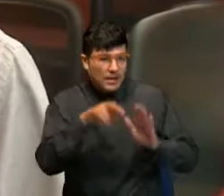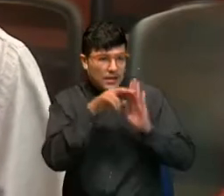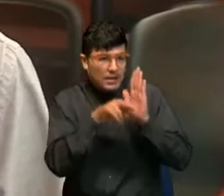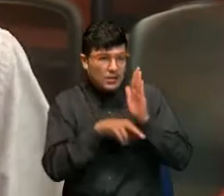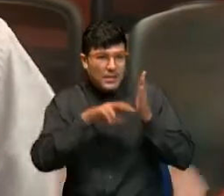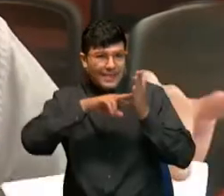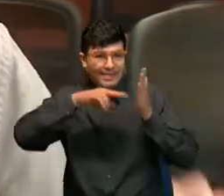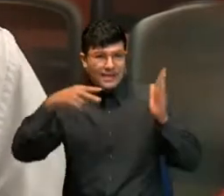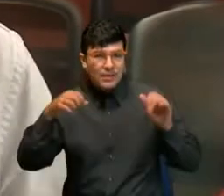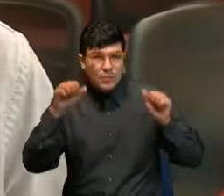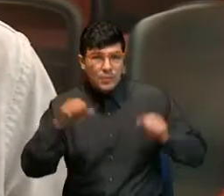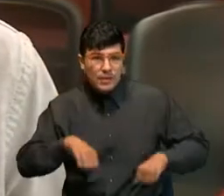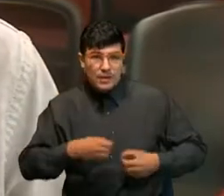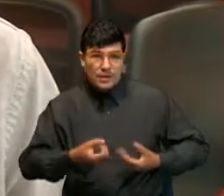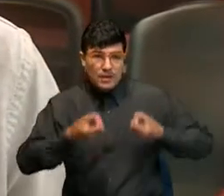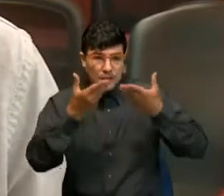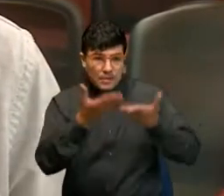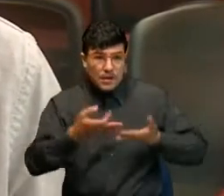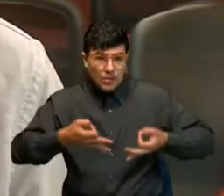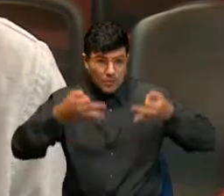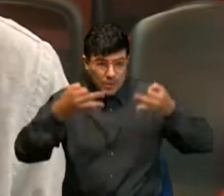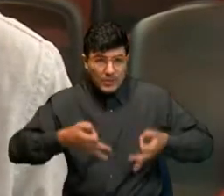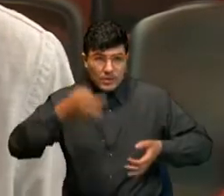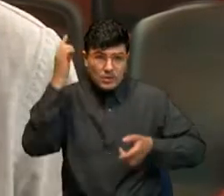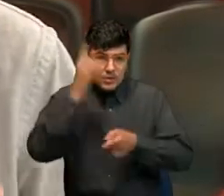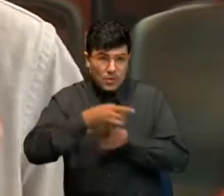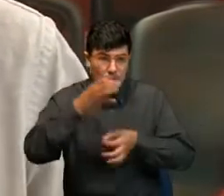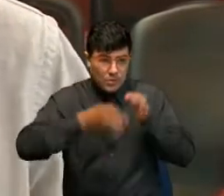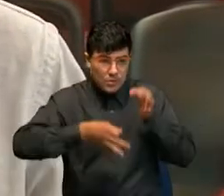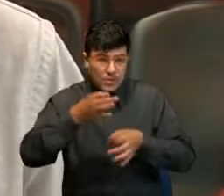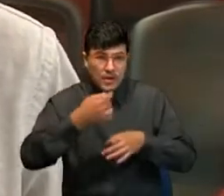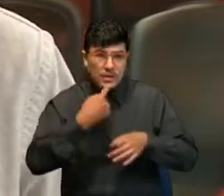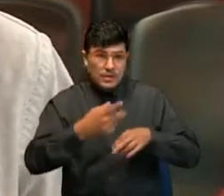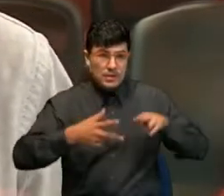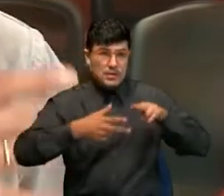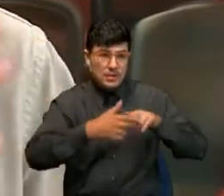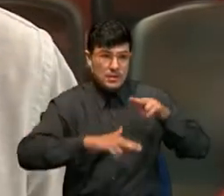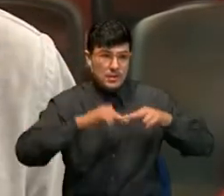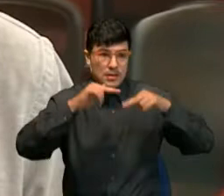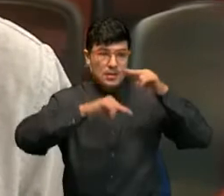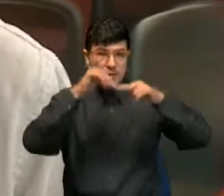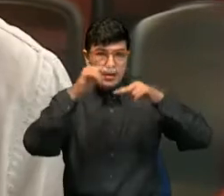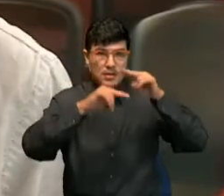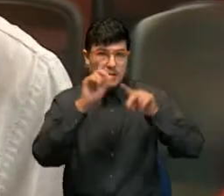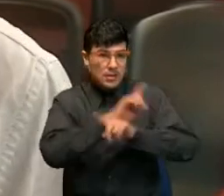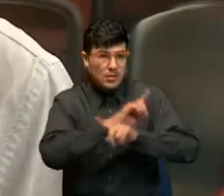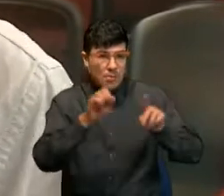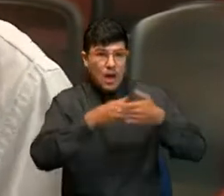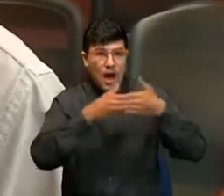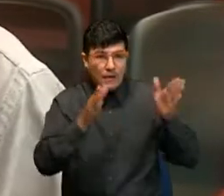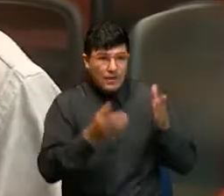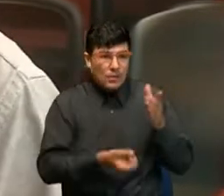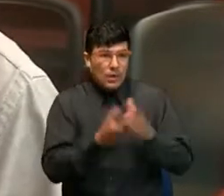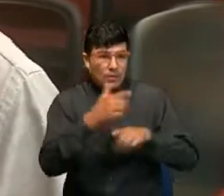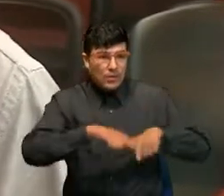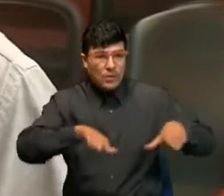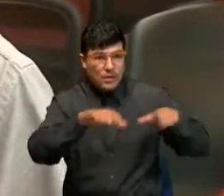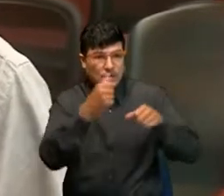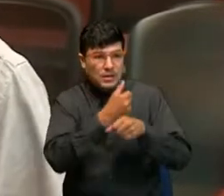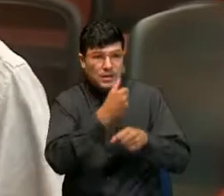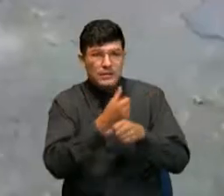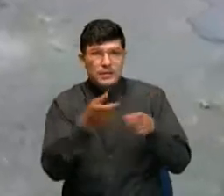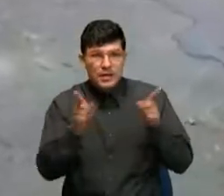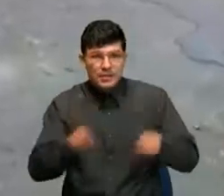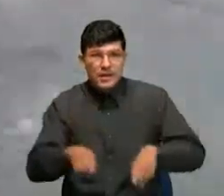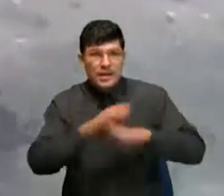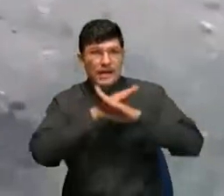para dando cumplimiento a la orden del juez de no de suspender las obras sino abrir nuevos frentes de trabajo también mitigar el